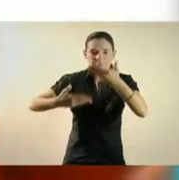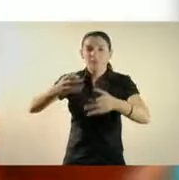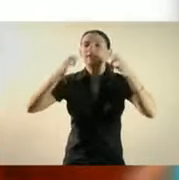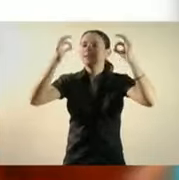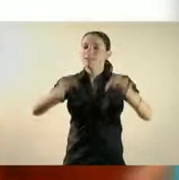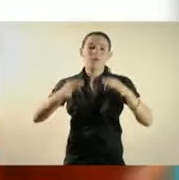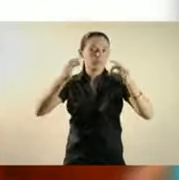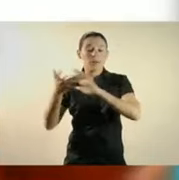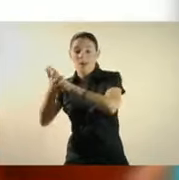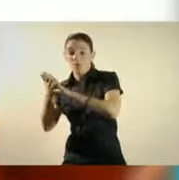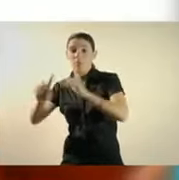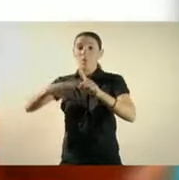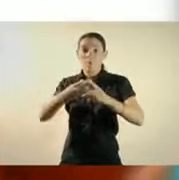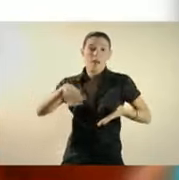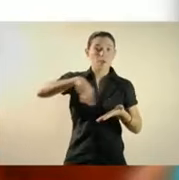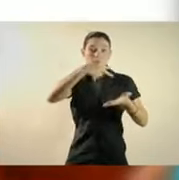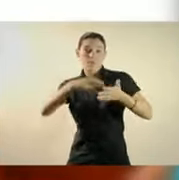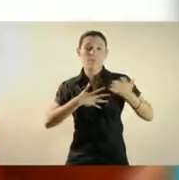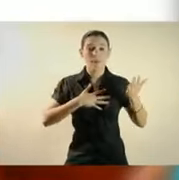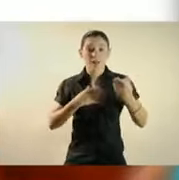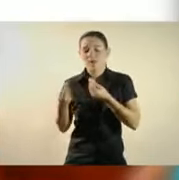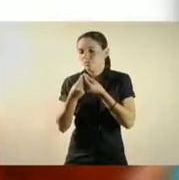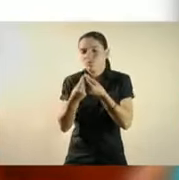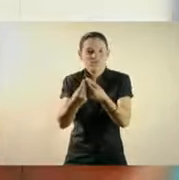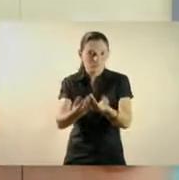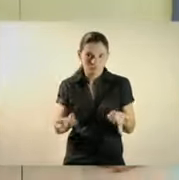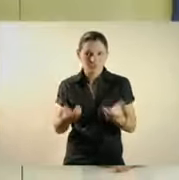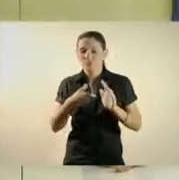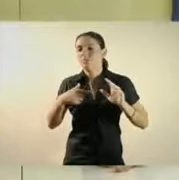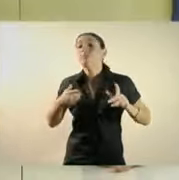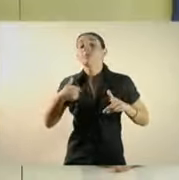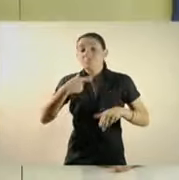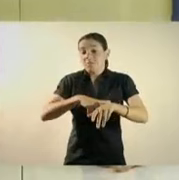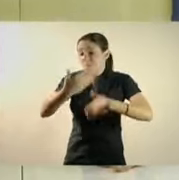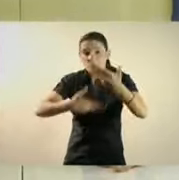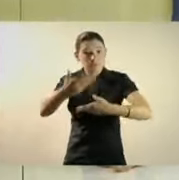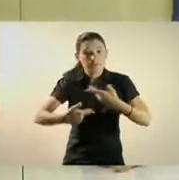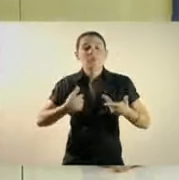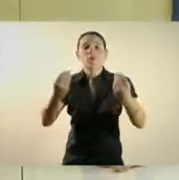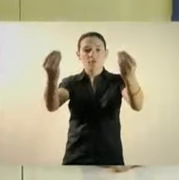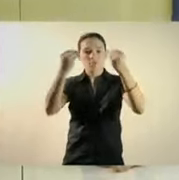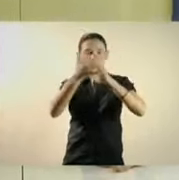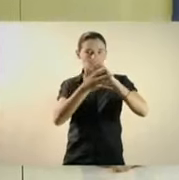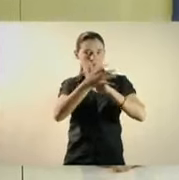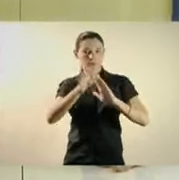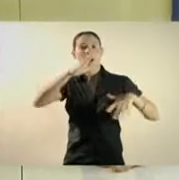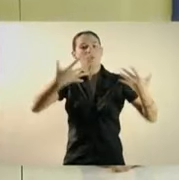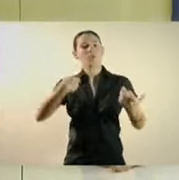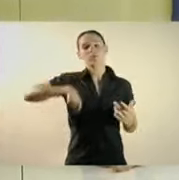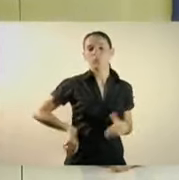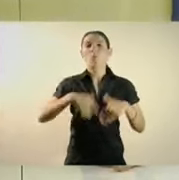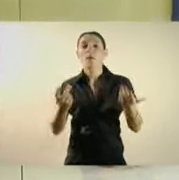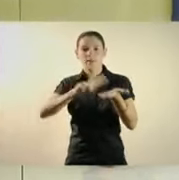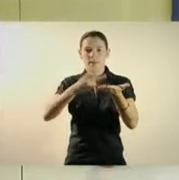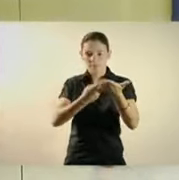acompañado tanto la lengua de signos como el baile. A lo largo de los años me formé en lengua de signos. Actualmente soy intérprete